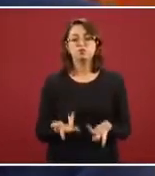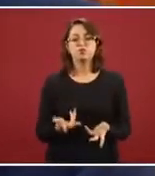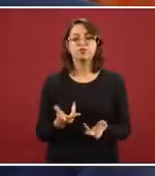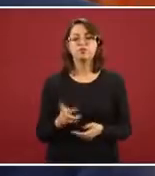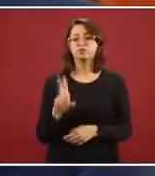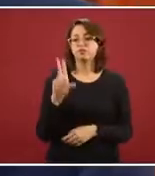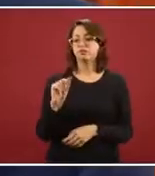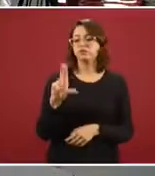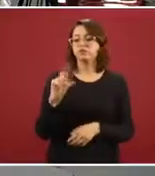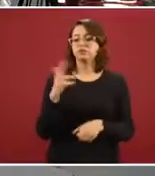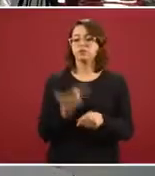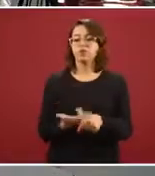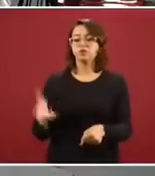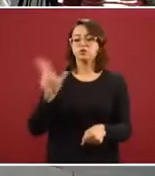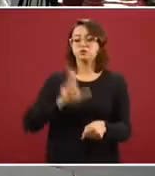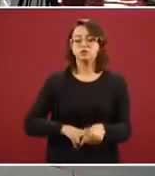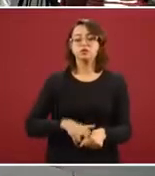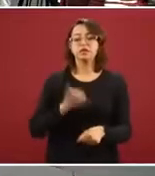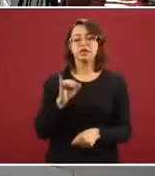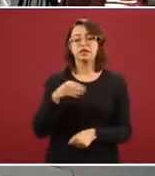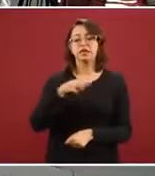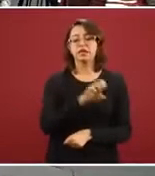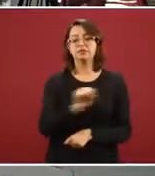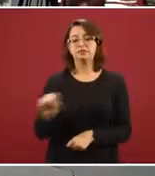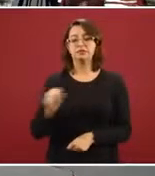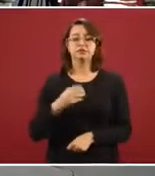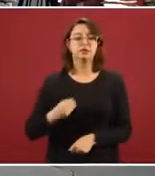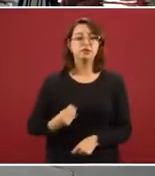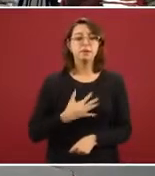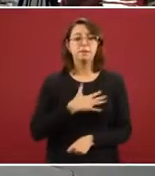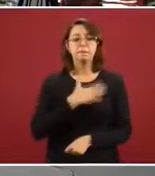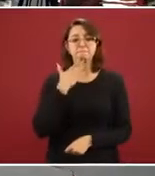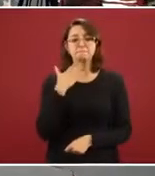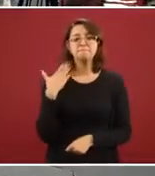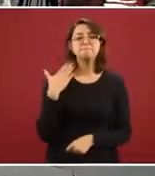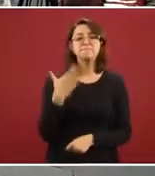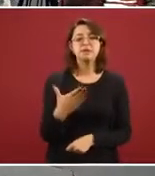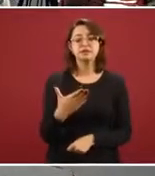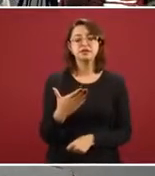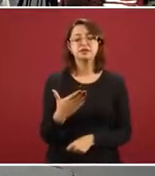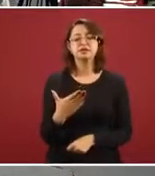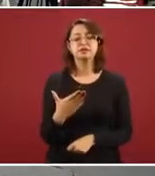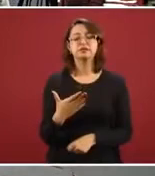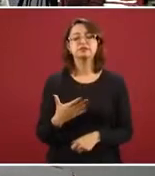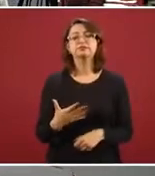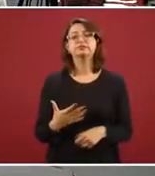80 hospitales de linz genestar se buscara